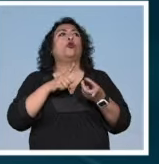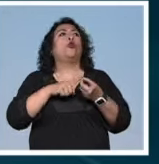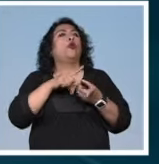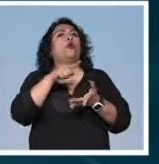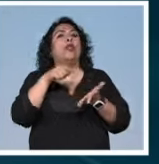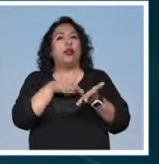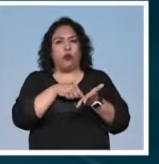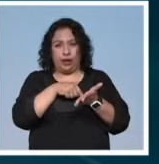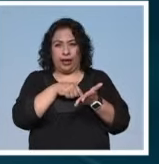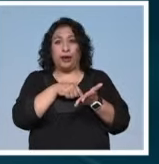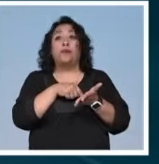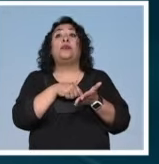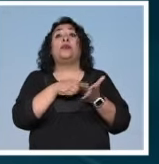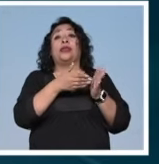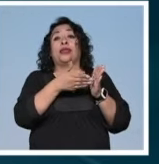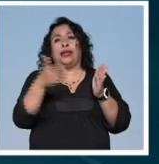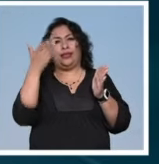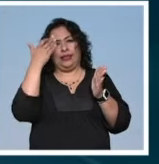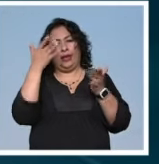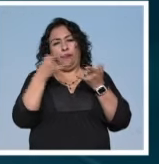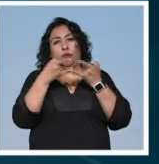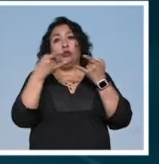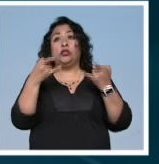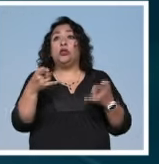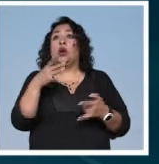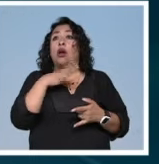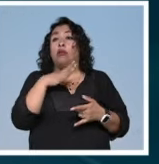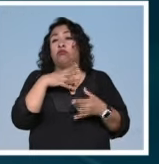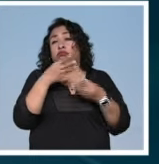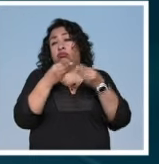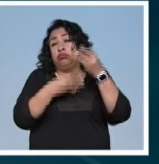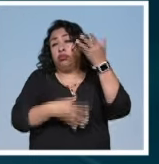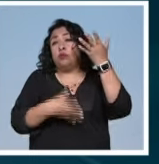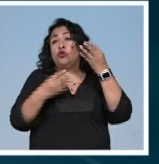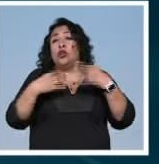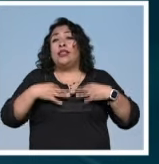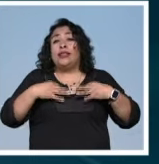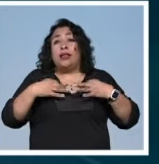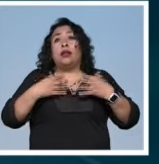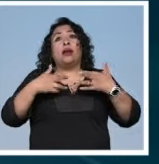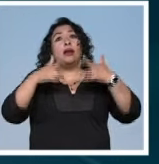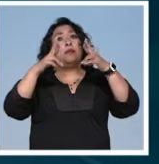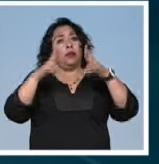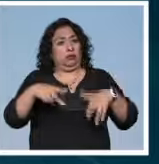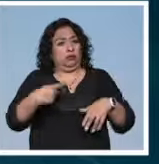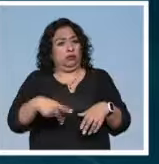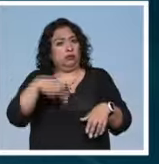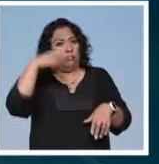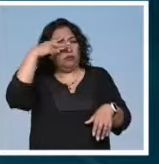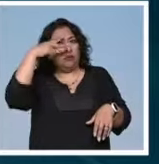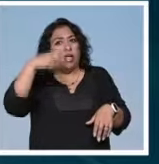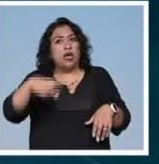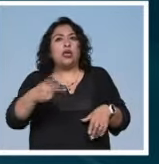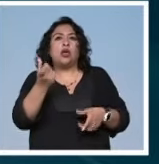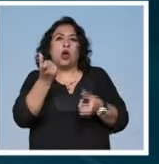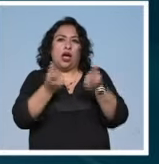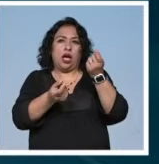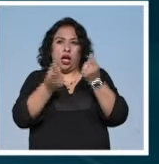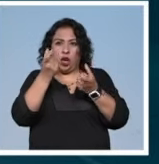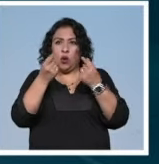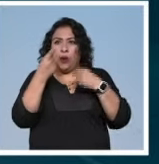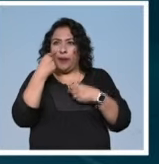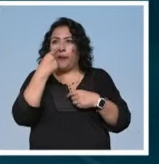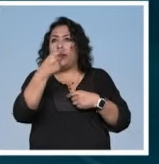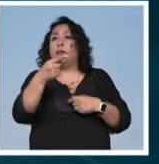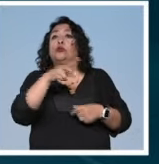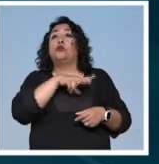venimos. Durante toda nuestra historia hemos tenido una amplia riqueza textil que nos representa como mexicanos, y algunas de ellas se exhiben